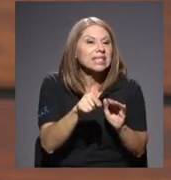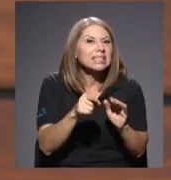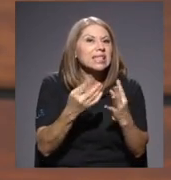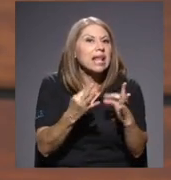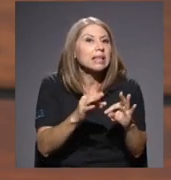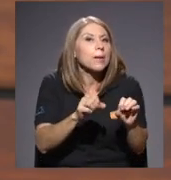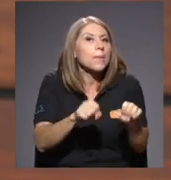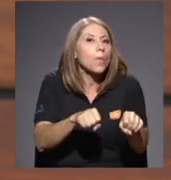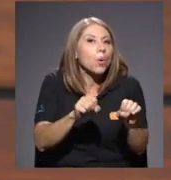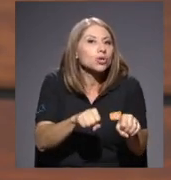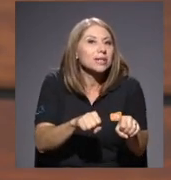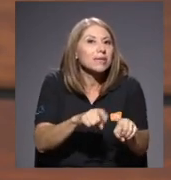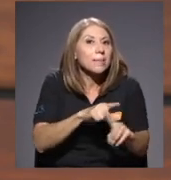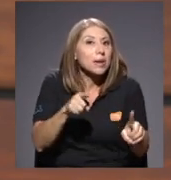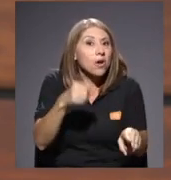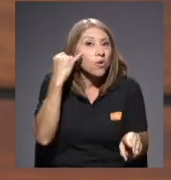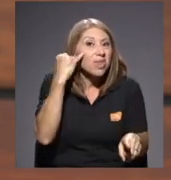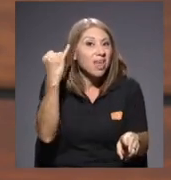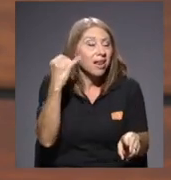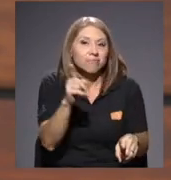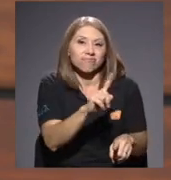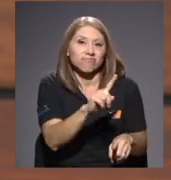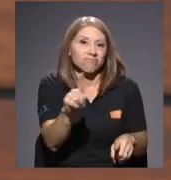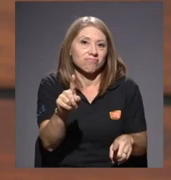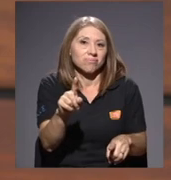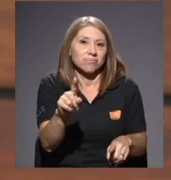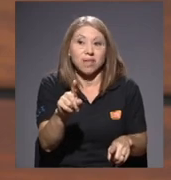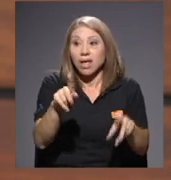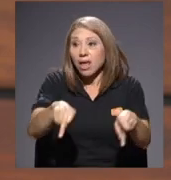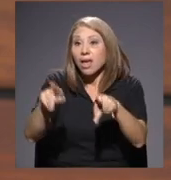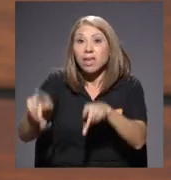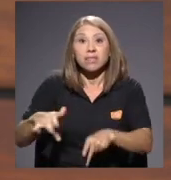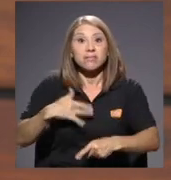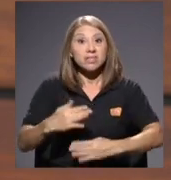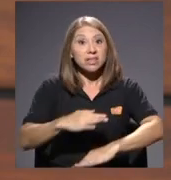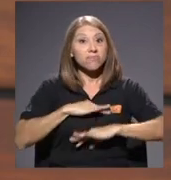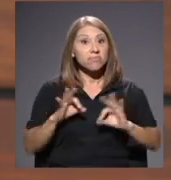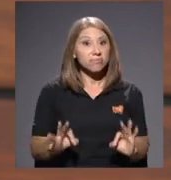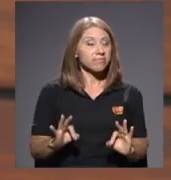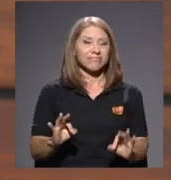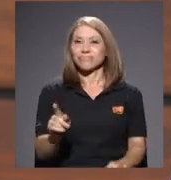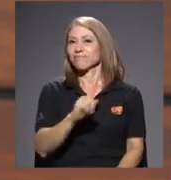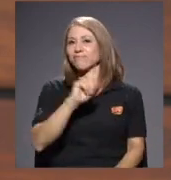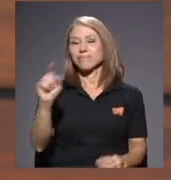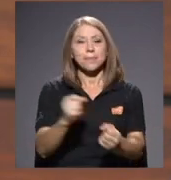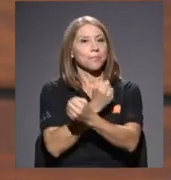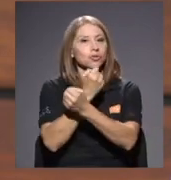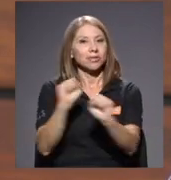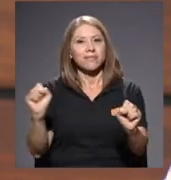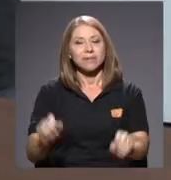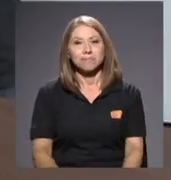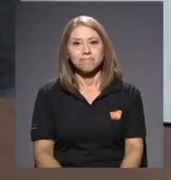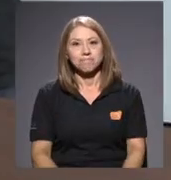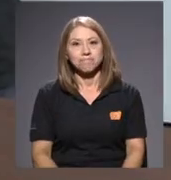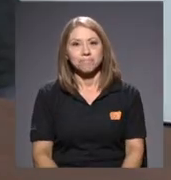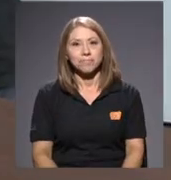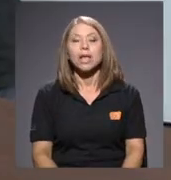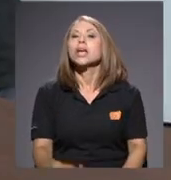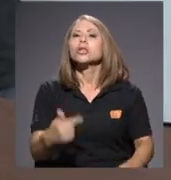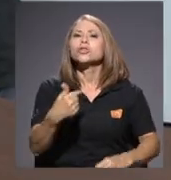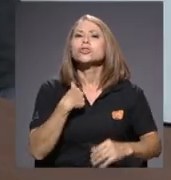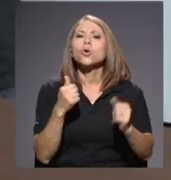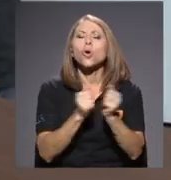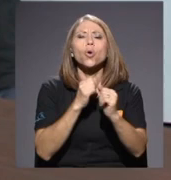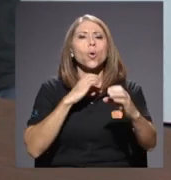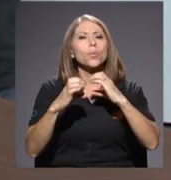ojalá fuera lo ideal, ¿verdad? Y nunca se queda satisfecho con todos los sectores. Es imposible. Yo en términos de comunicación política sí